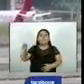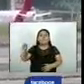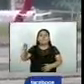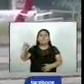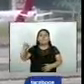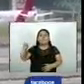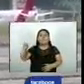Noticiero Hecho.